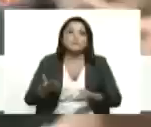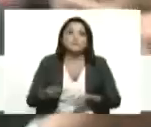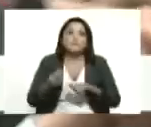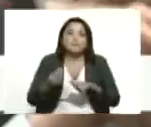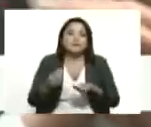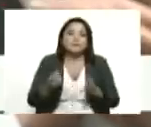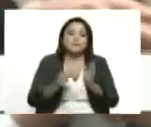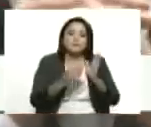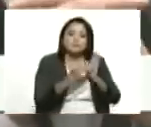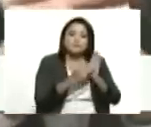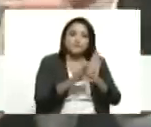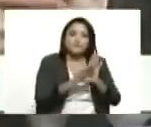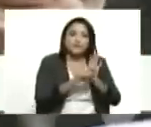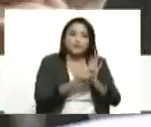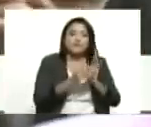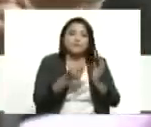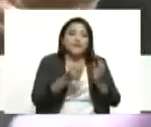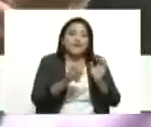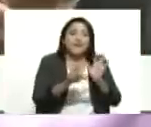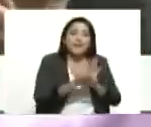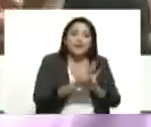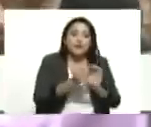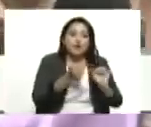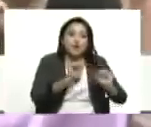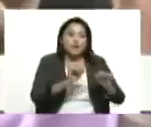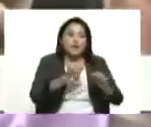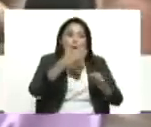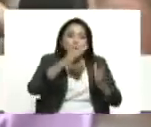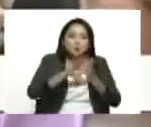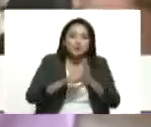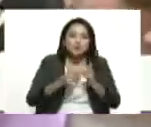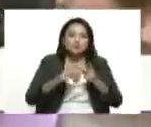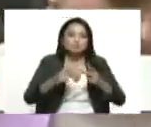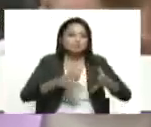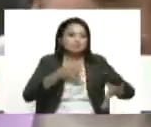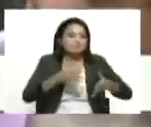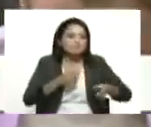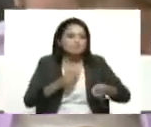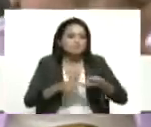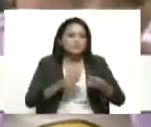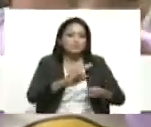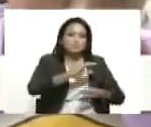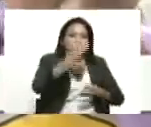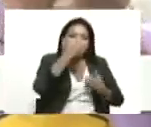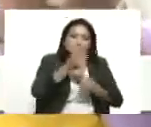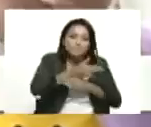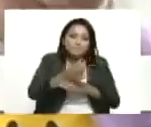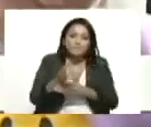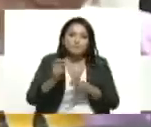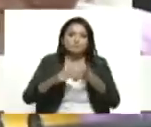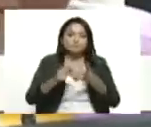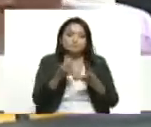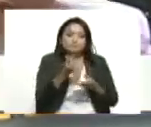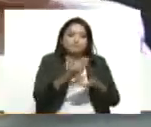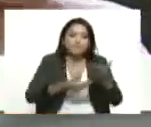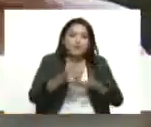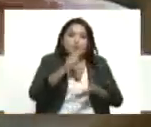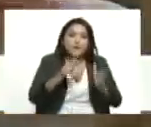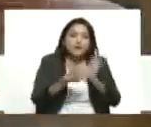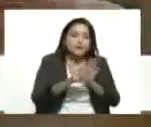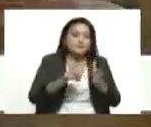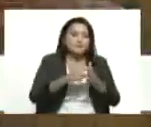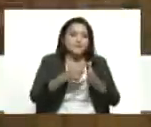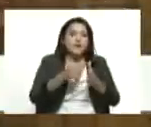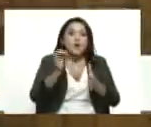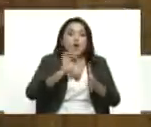en la legislación contra la corrupción, la delincuencia organizada, el financiamiento del terrorismo, la legitimación de capitales y tráfico